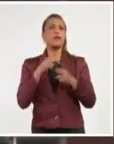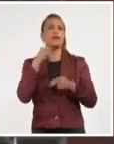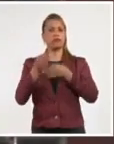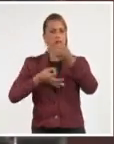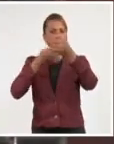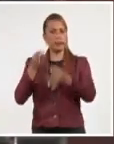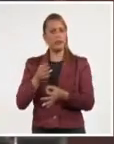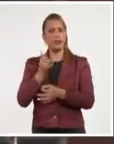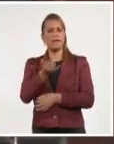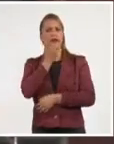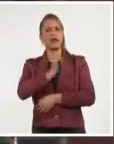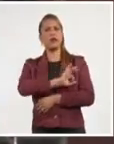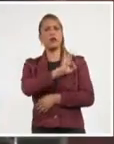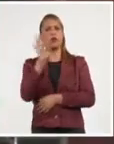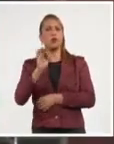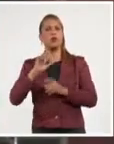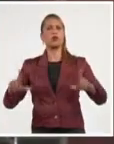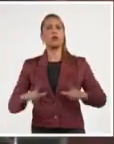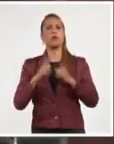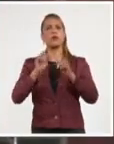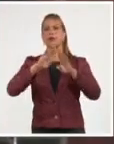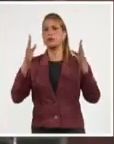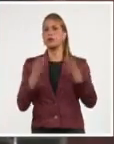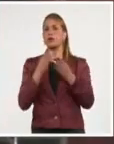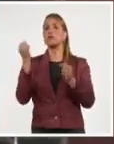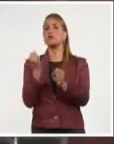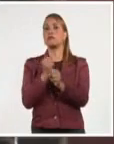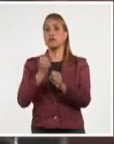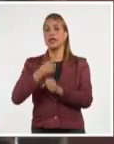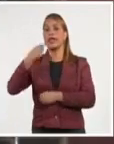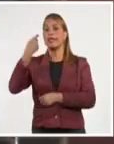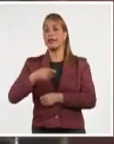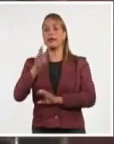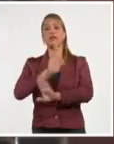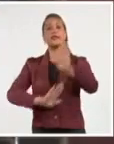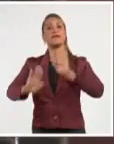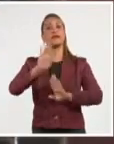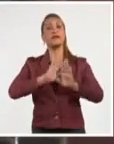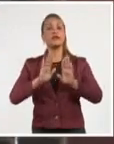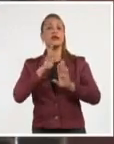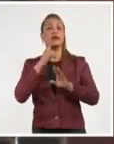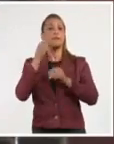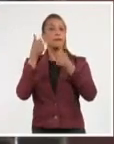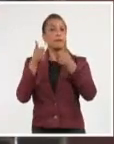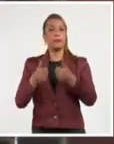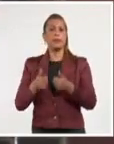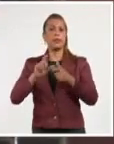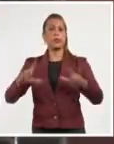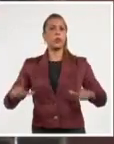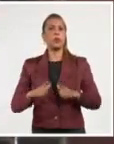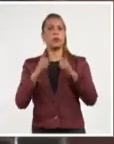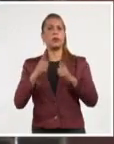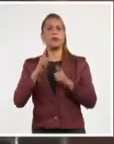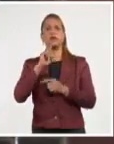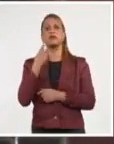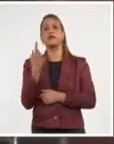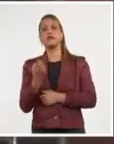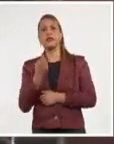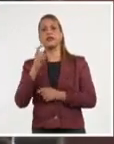no fallaremos en el cumplimiento cabal del deber como defensores a ultranza del cumplimiento estricto de